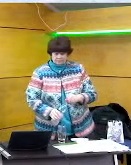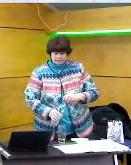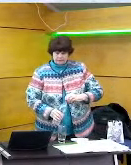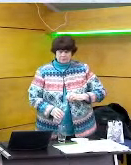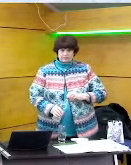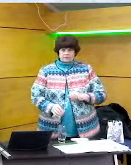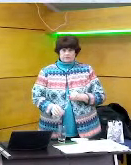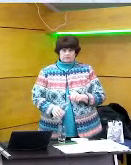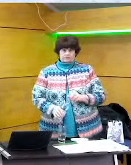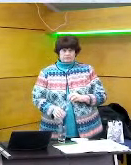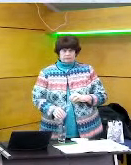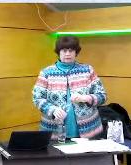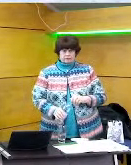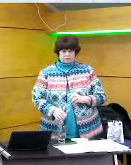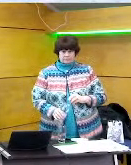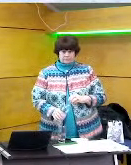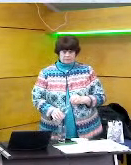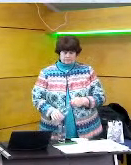Okay.